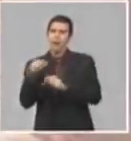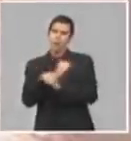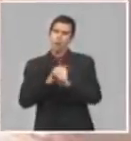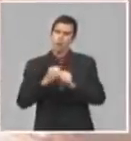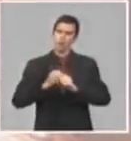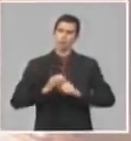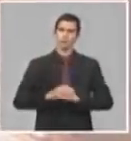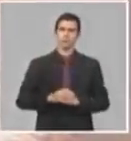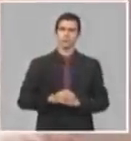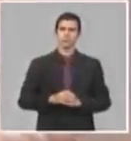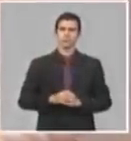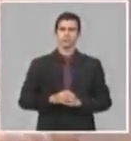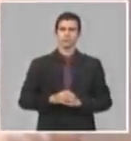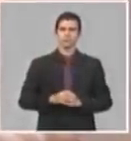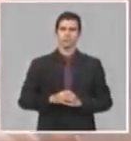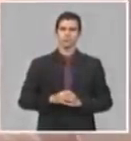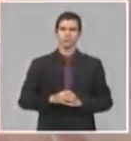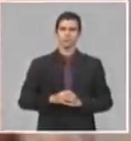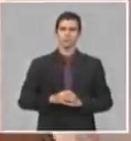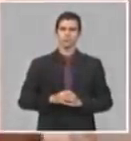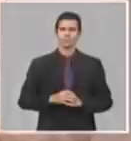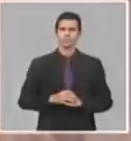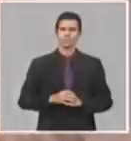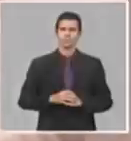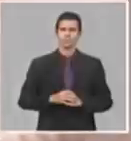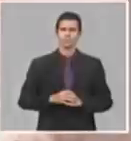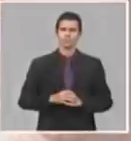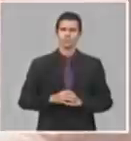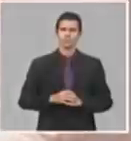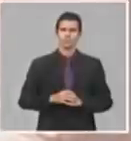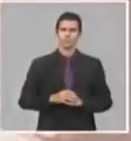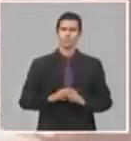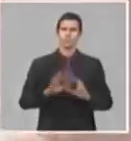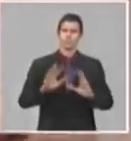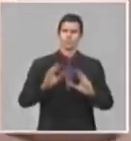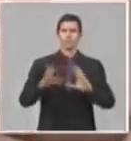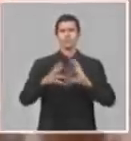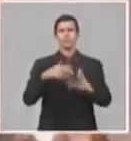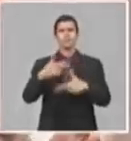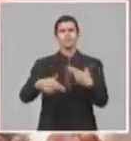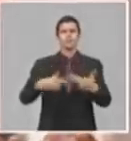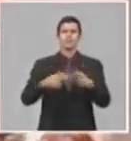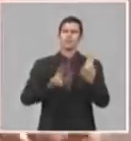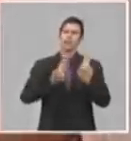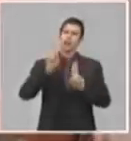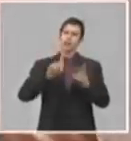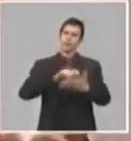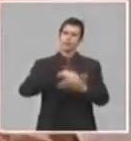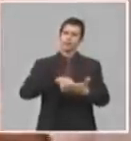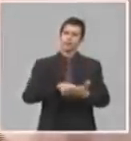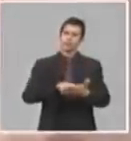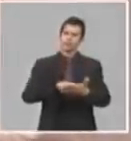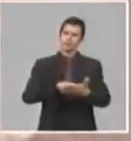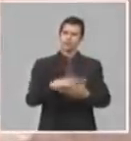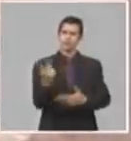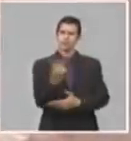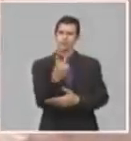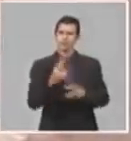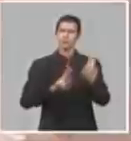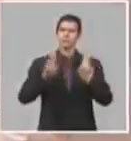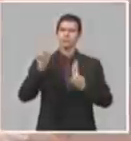gastos y a partir de lo que acuerden las dos partes, el exportador y el productor,